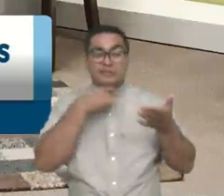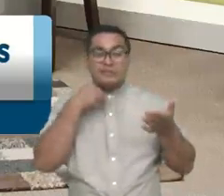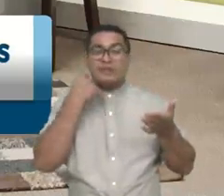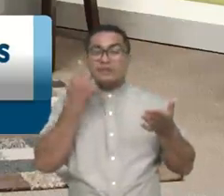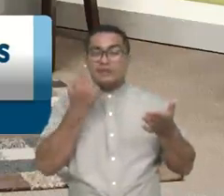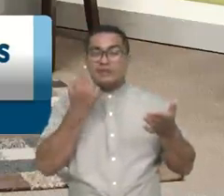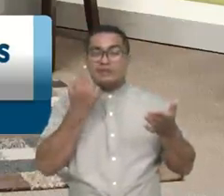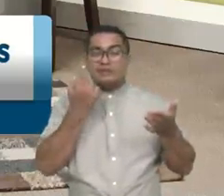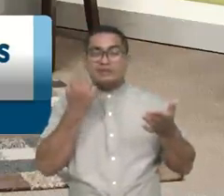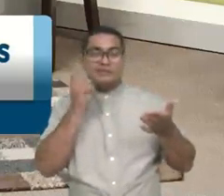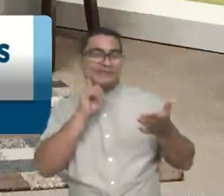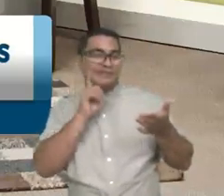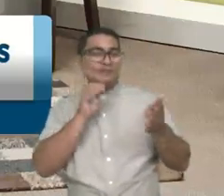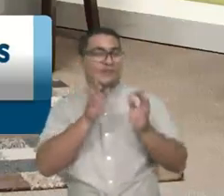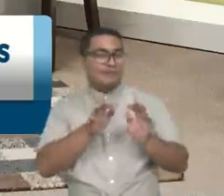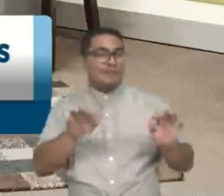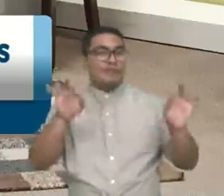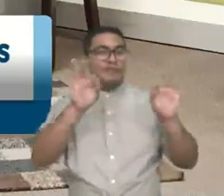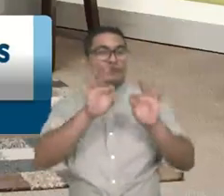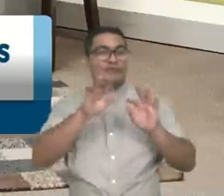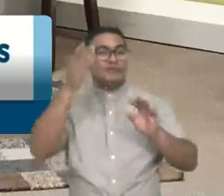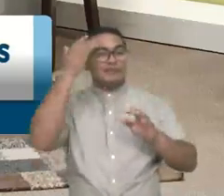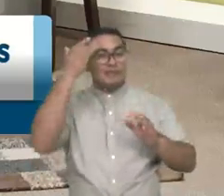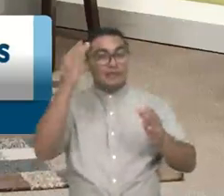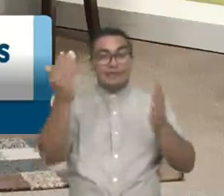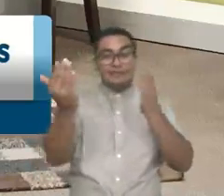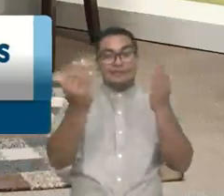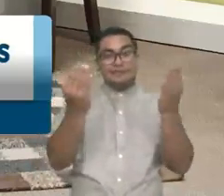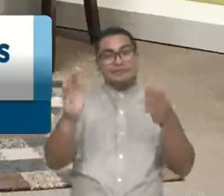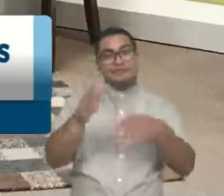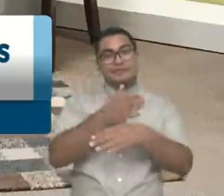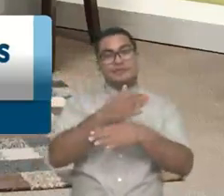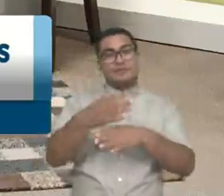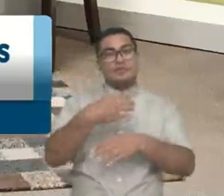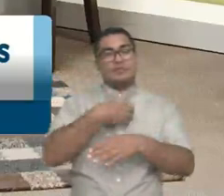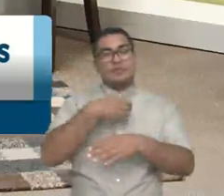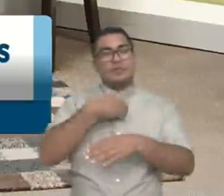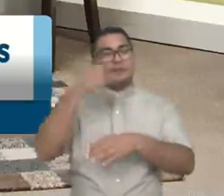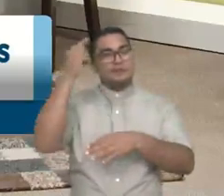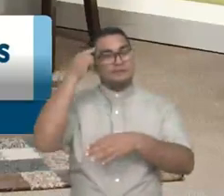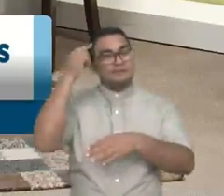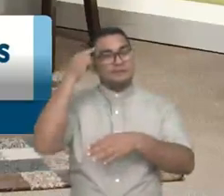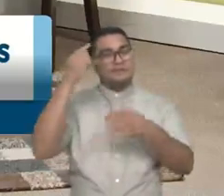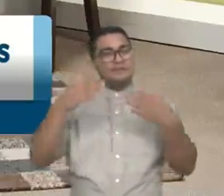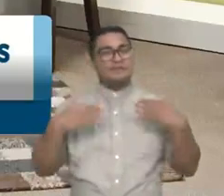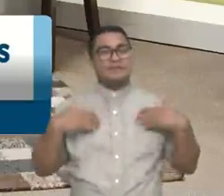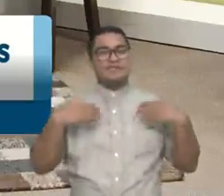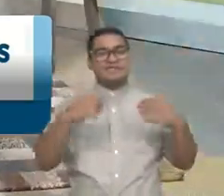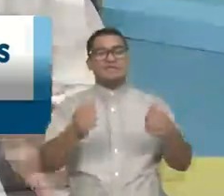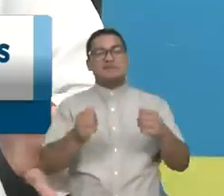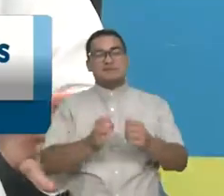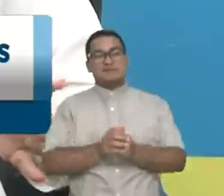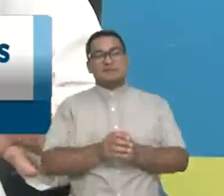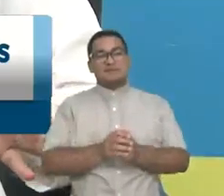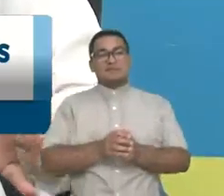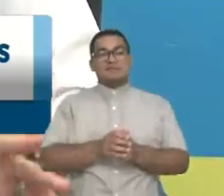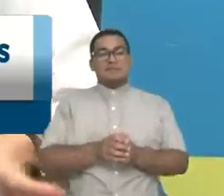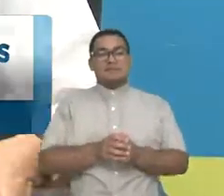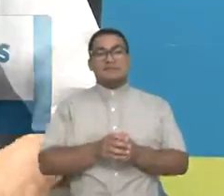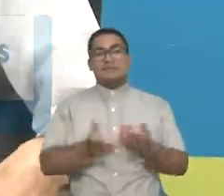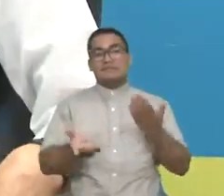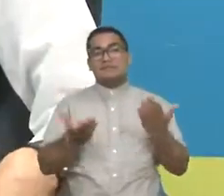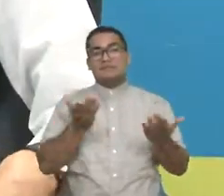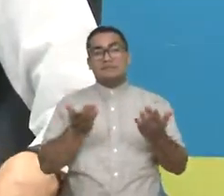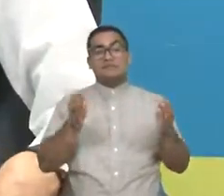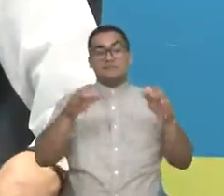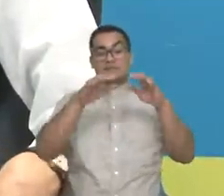no es confiable? Tienes que saber hacer esa diferenciación. ¿Por qué? Por tu salud mental. No tanto por lo que esté pasando o está pasando a